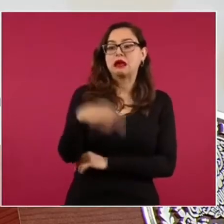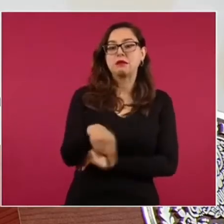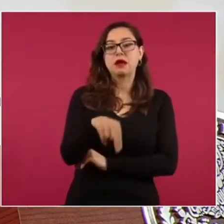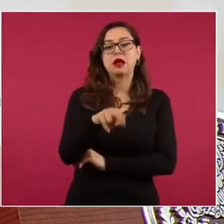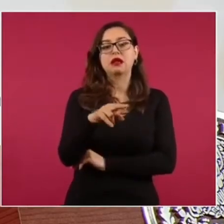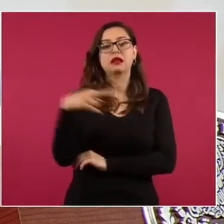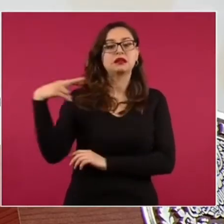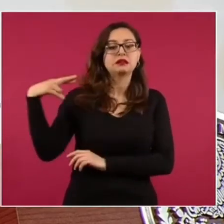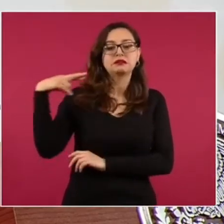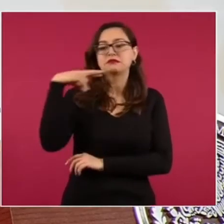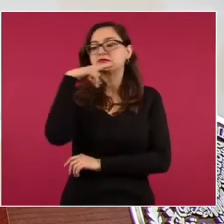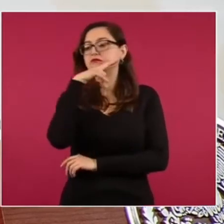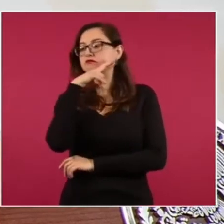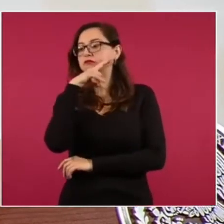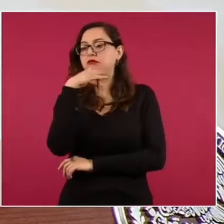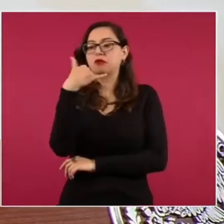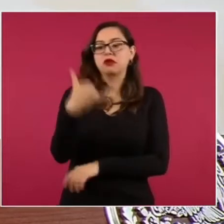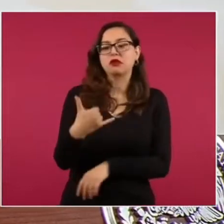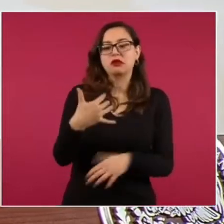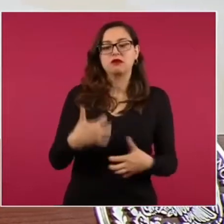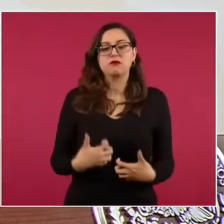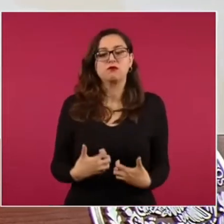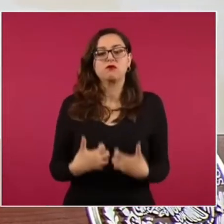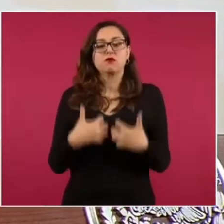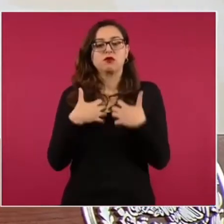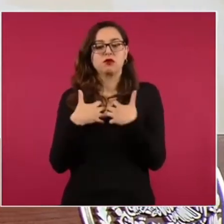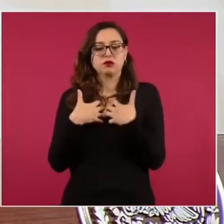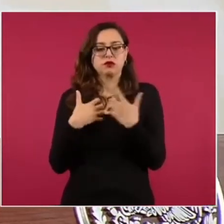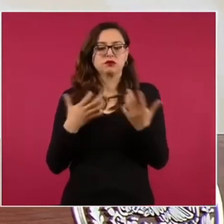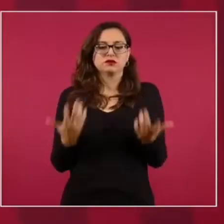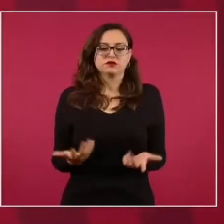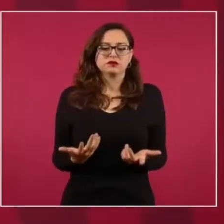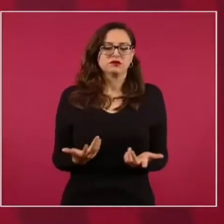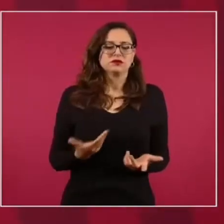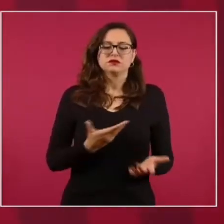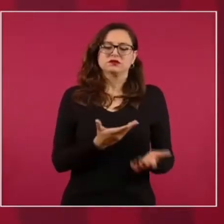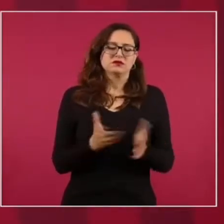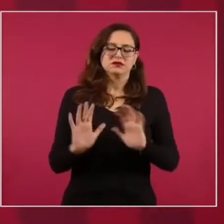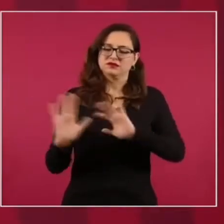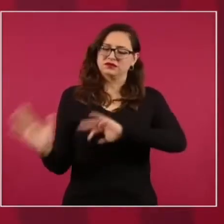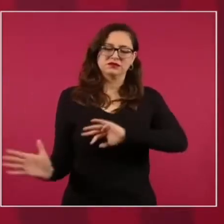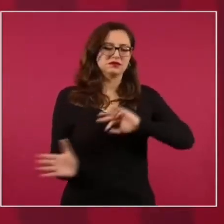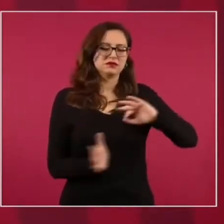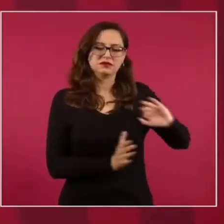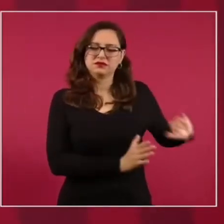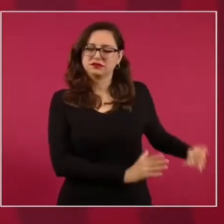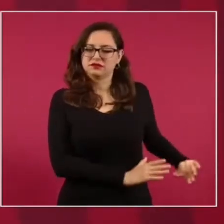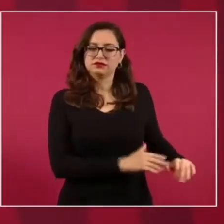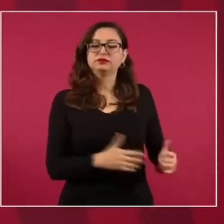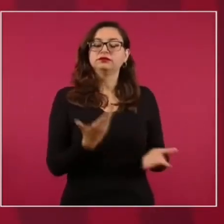No, esto es un asunto de otro tipo.